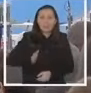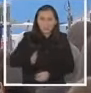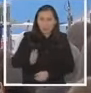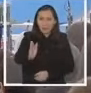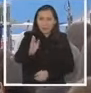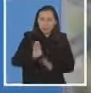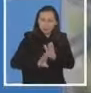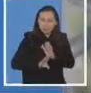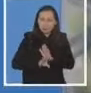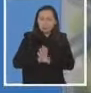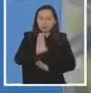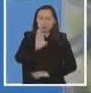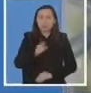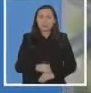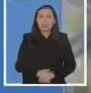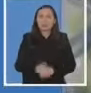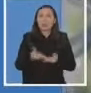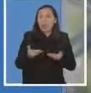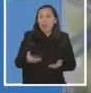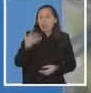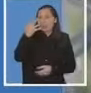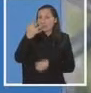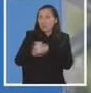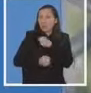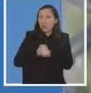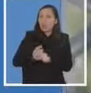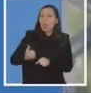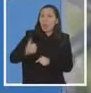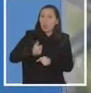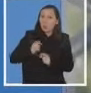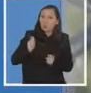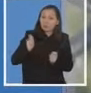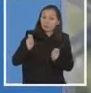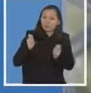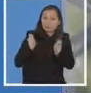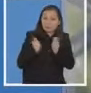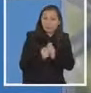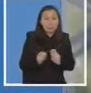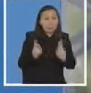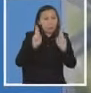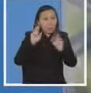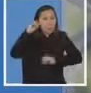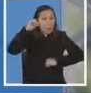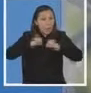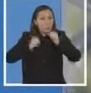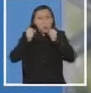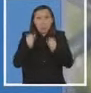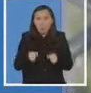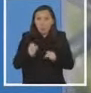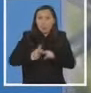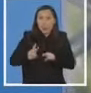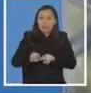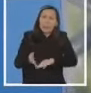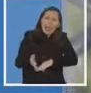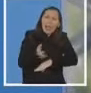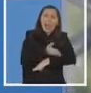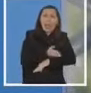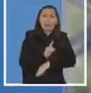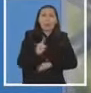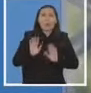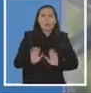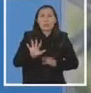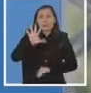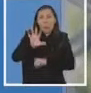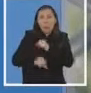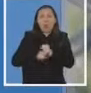avanzando. Ahora vienen 5 años de implementación y esperamos que las empresas que así puedan hacerlo se adelanten. 5 años